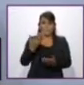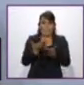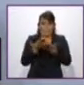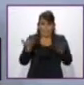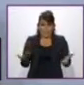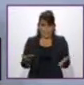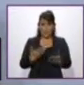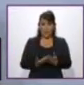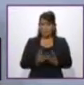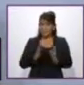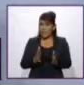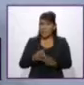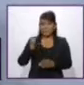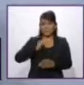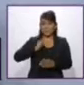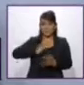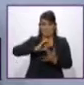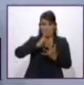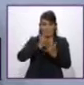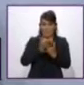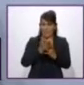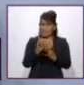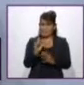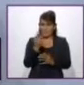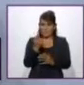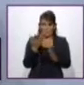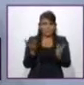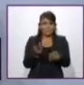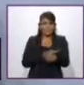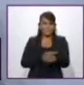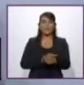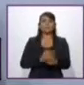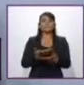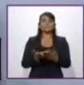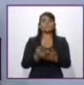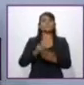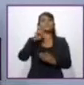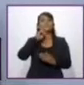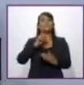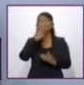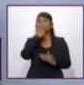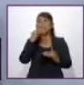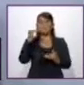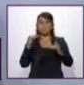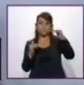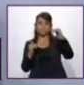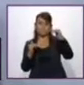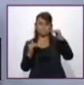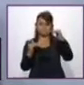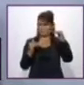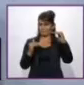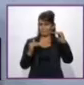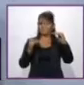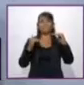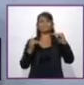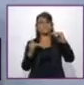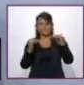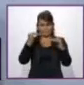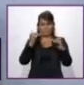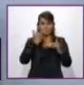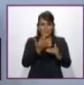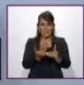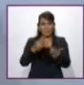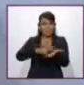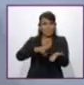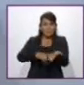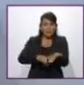mujer. Por eso, cuando fui senador de la República, propuse la iniciativa para que se bajara esta brecha y que ganen lo mismo. Porque no se vale que una